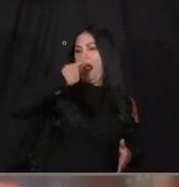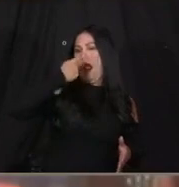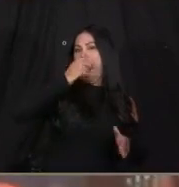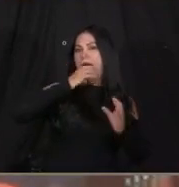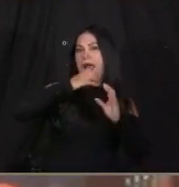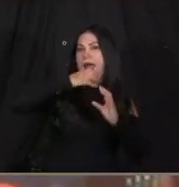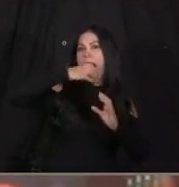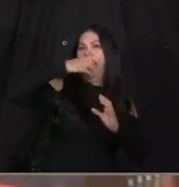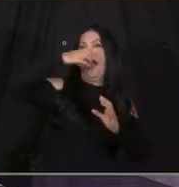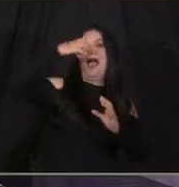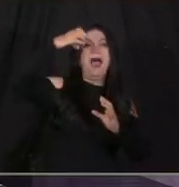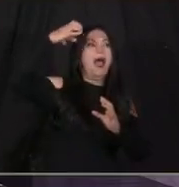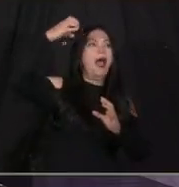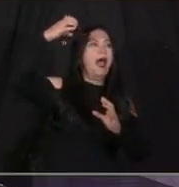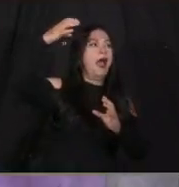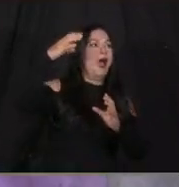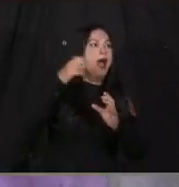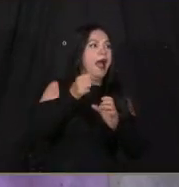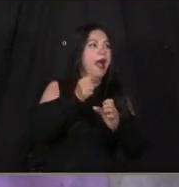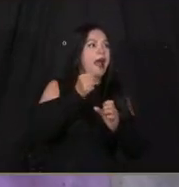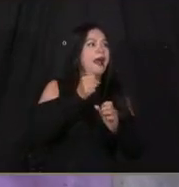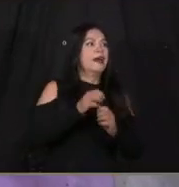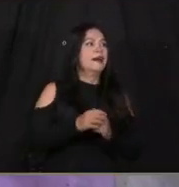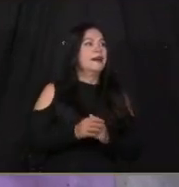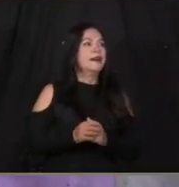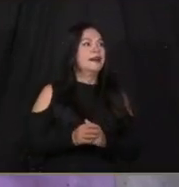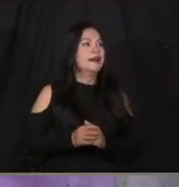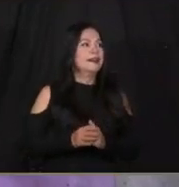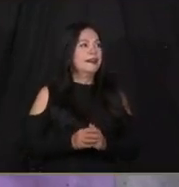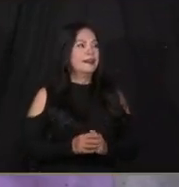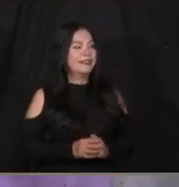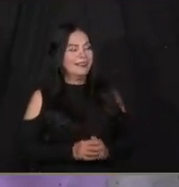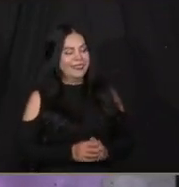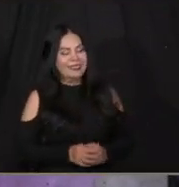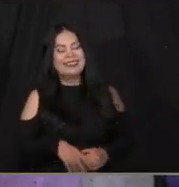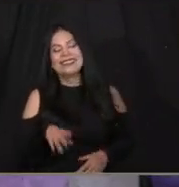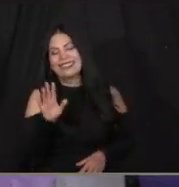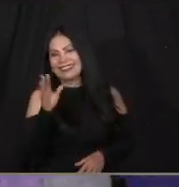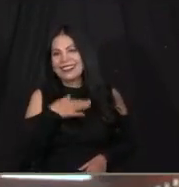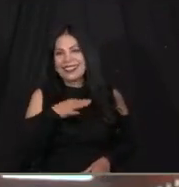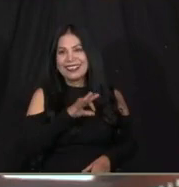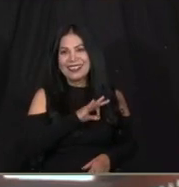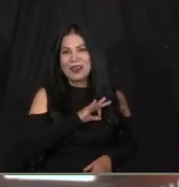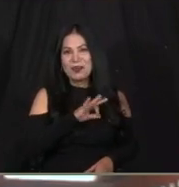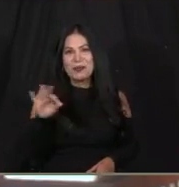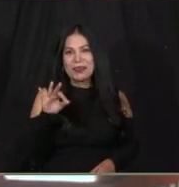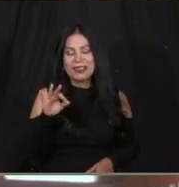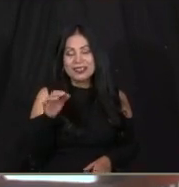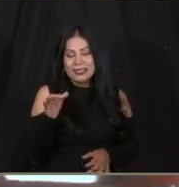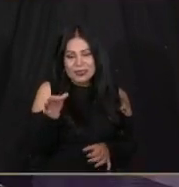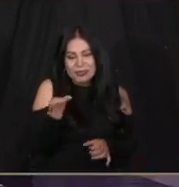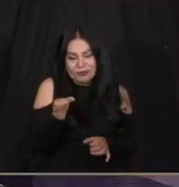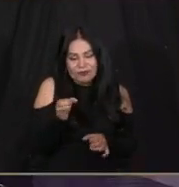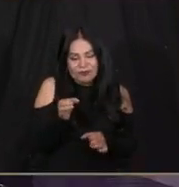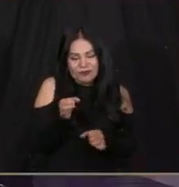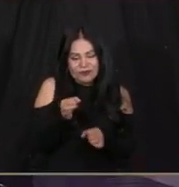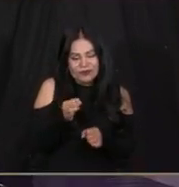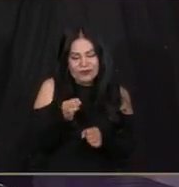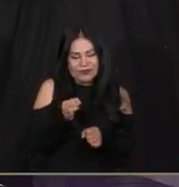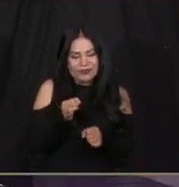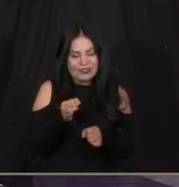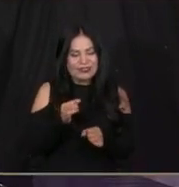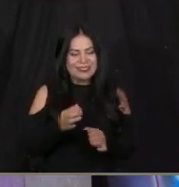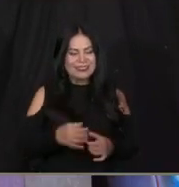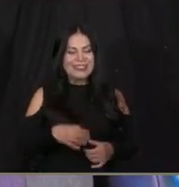donde morirán y vas subiendo el fundillo que ibas levantando